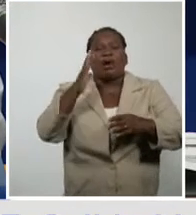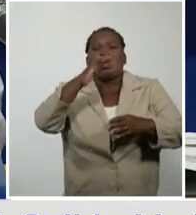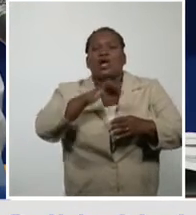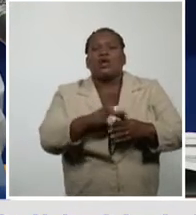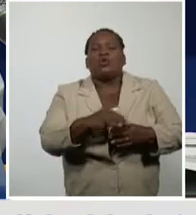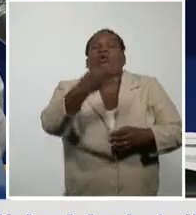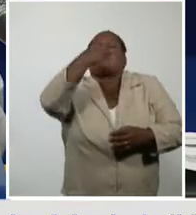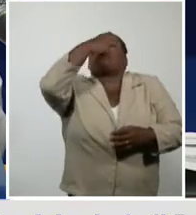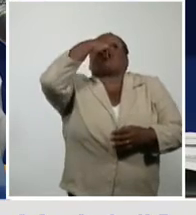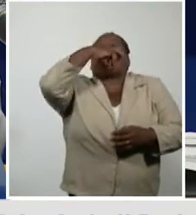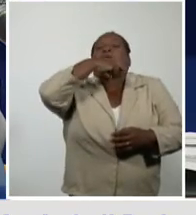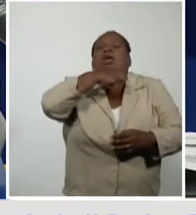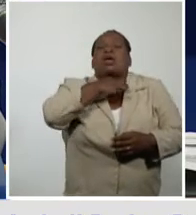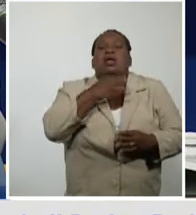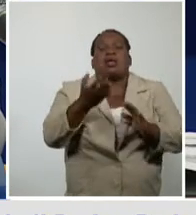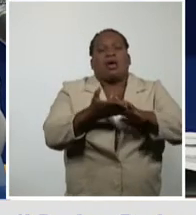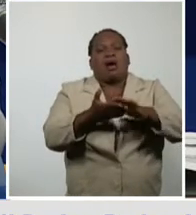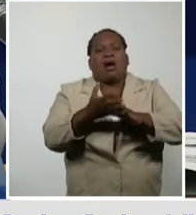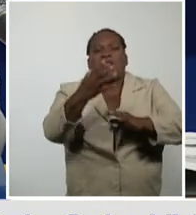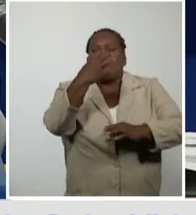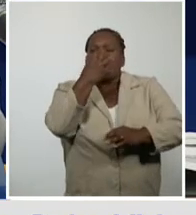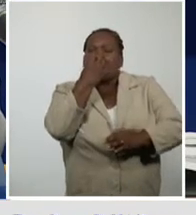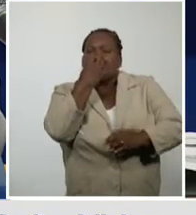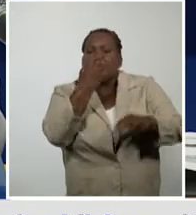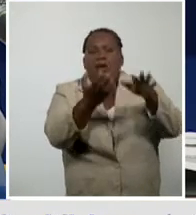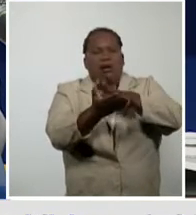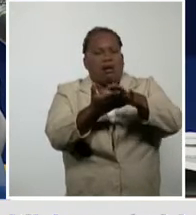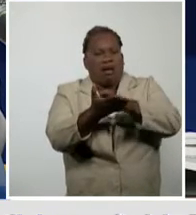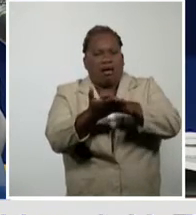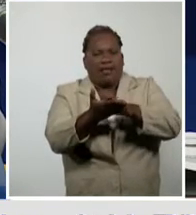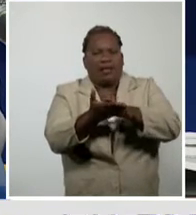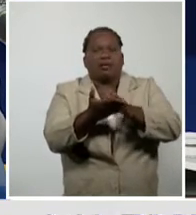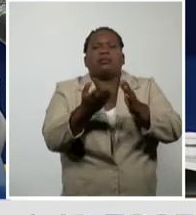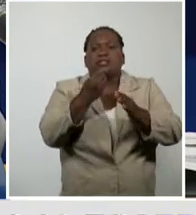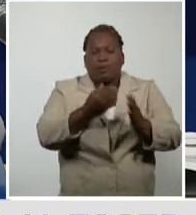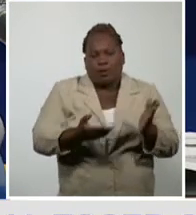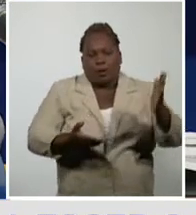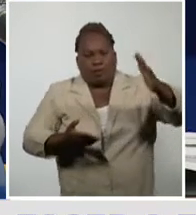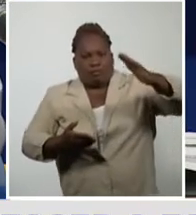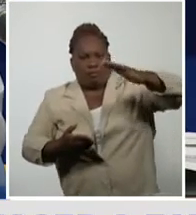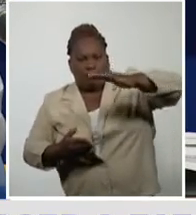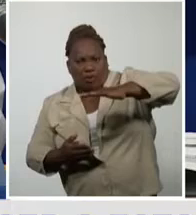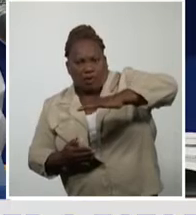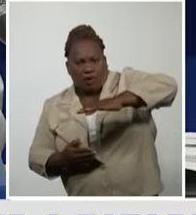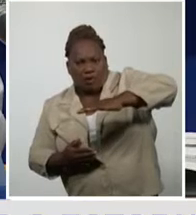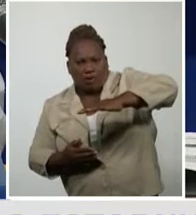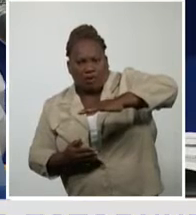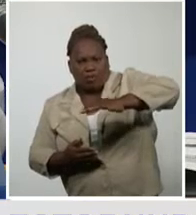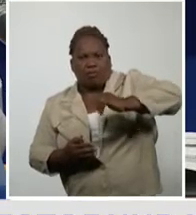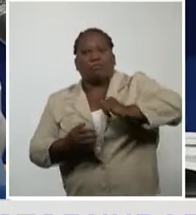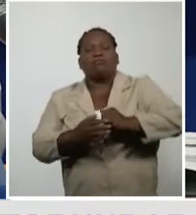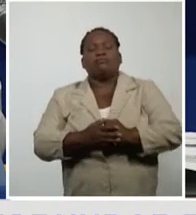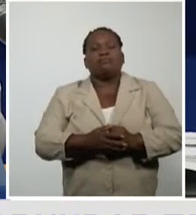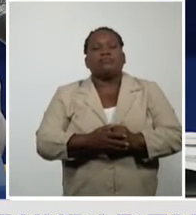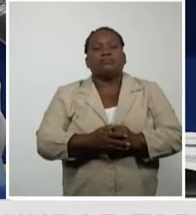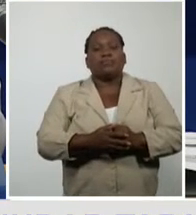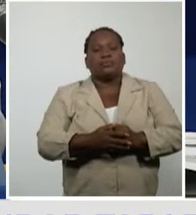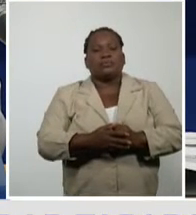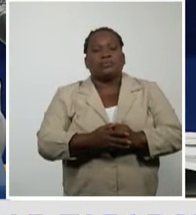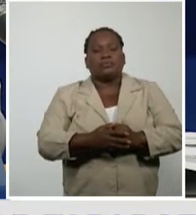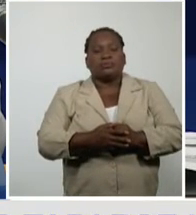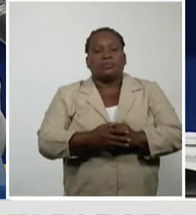introduce ninguna ventilación artificial, es ponerlo en posición prona. La posición prona es boca abajo. Y